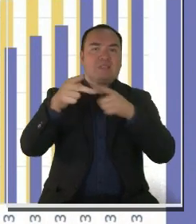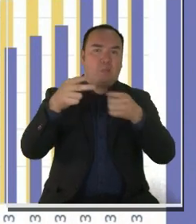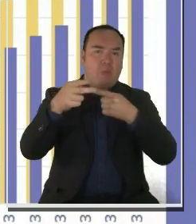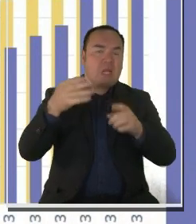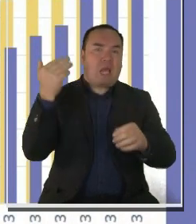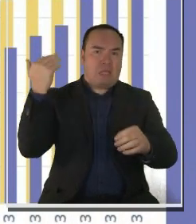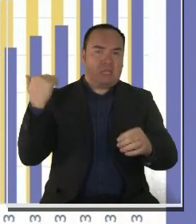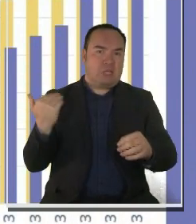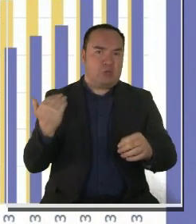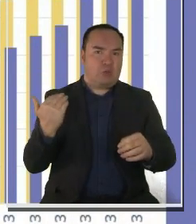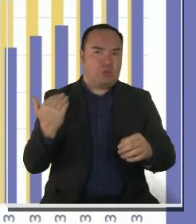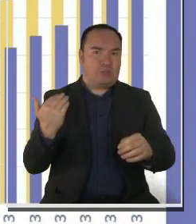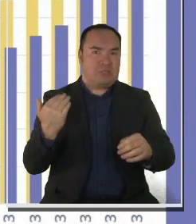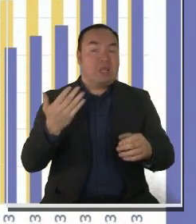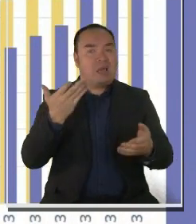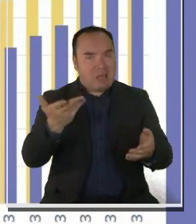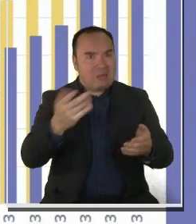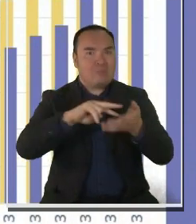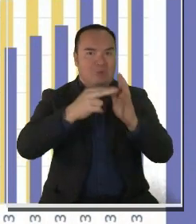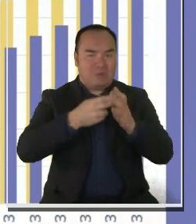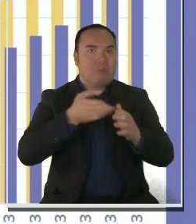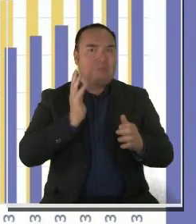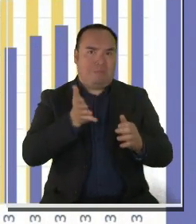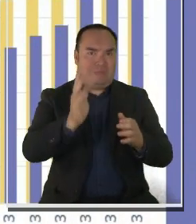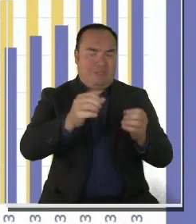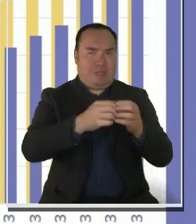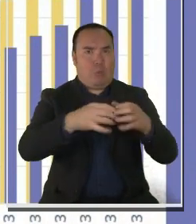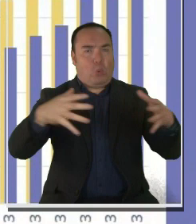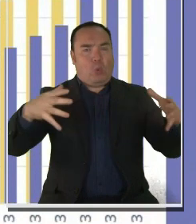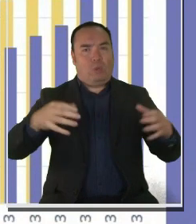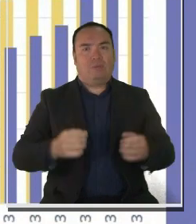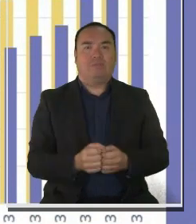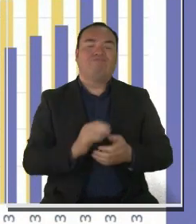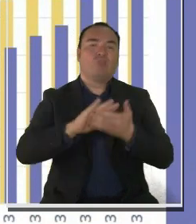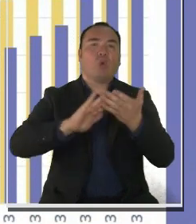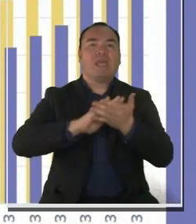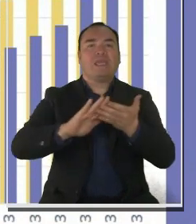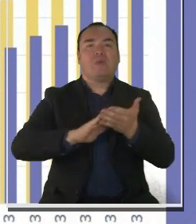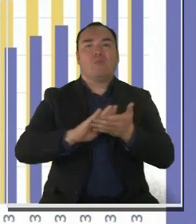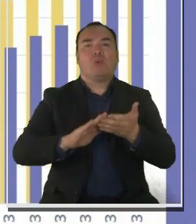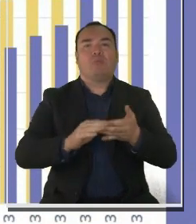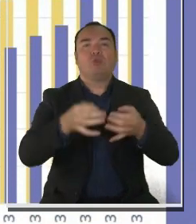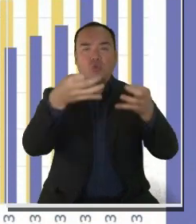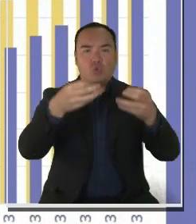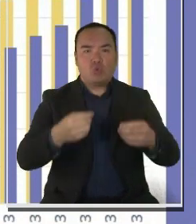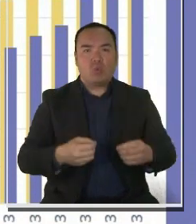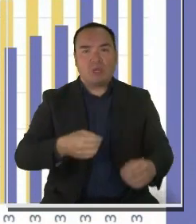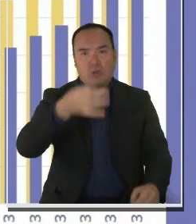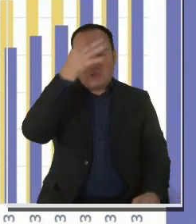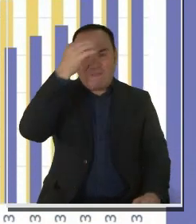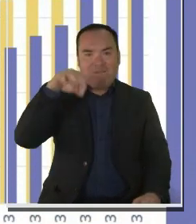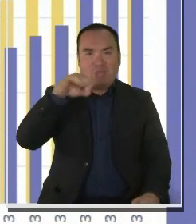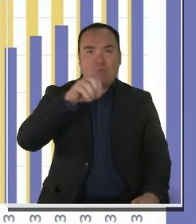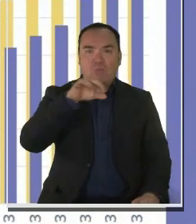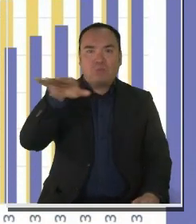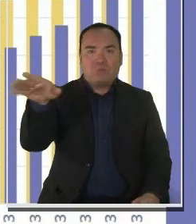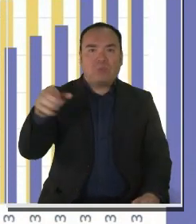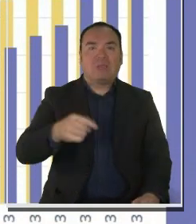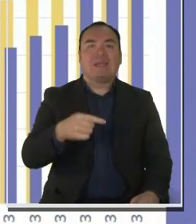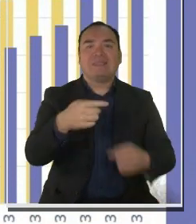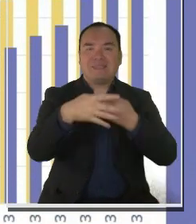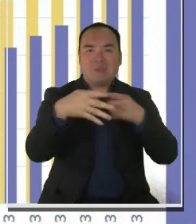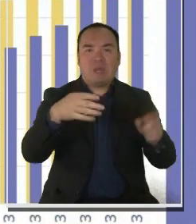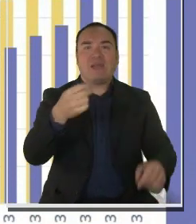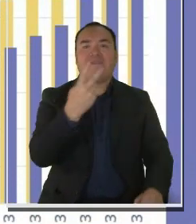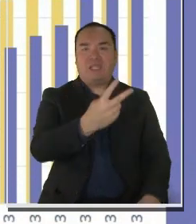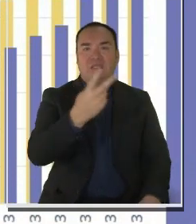semana anterior, sigue siendo alta. Por ejemplo, los números de virus respiratorio sincicial en la semana número